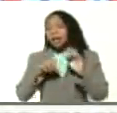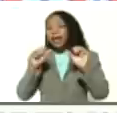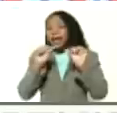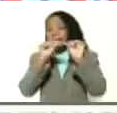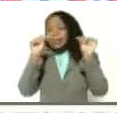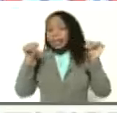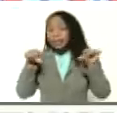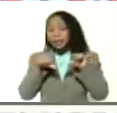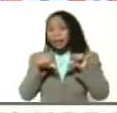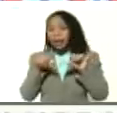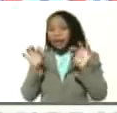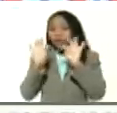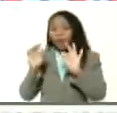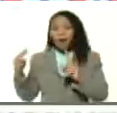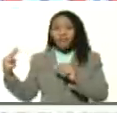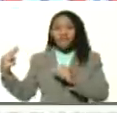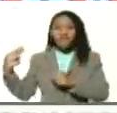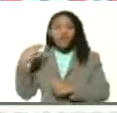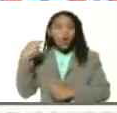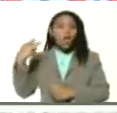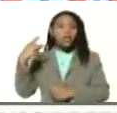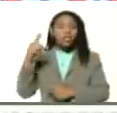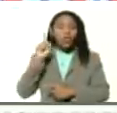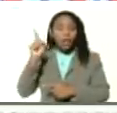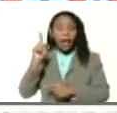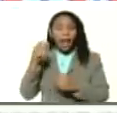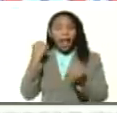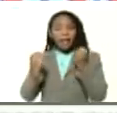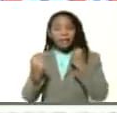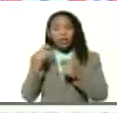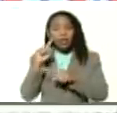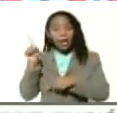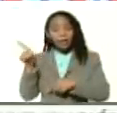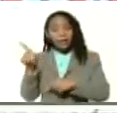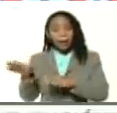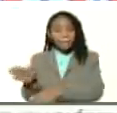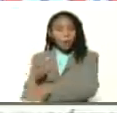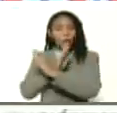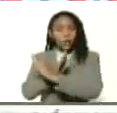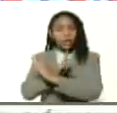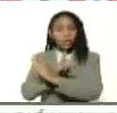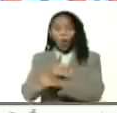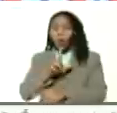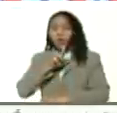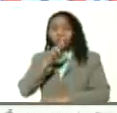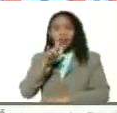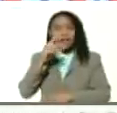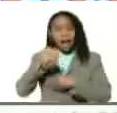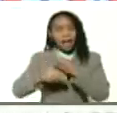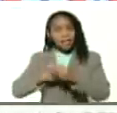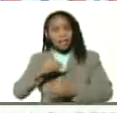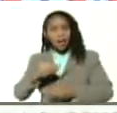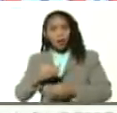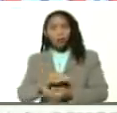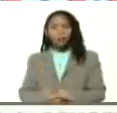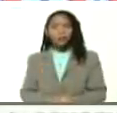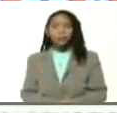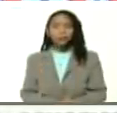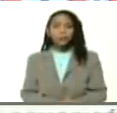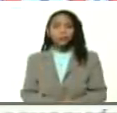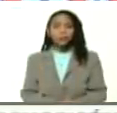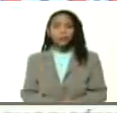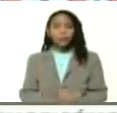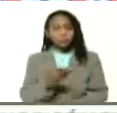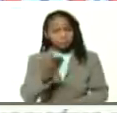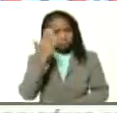fueron violentados por el ejercicio de este bloqueo criminal ilegítimo e ilícito.